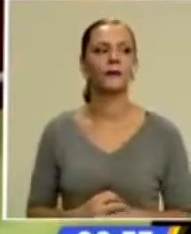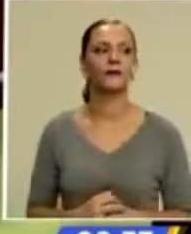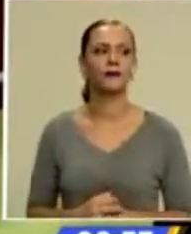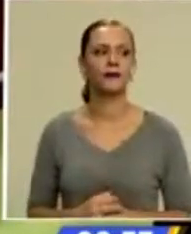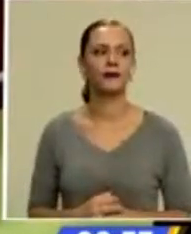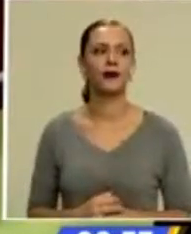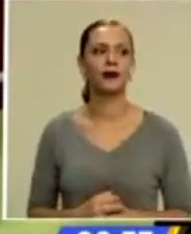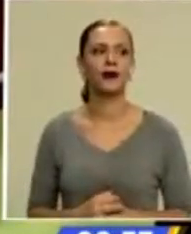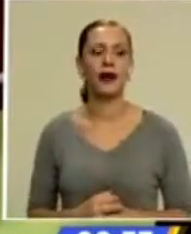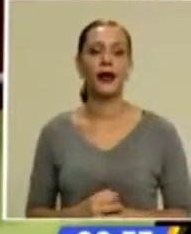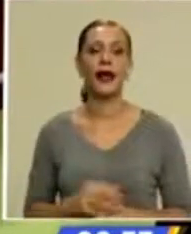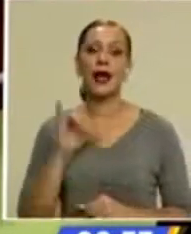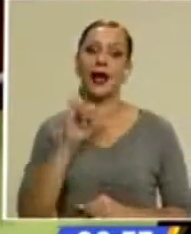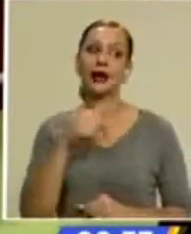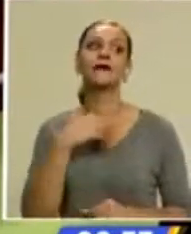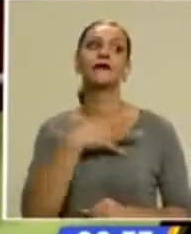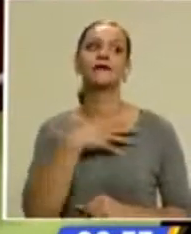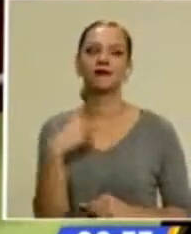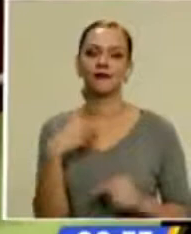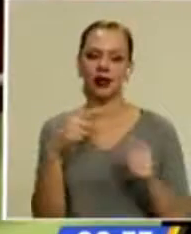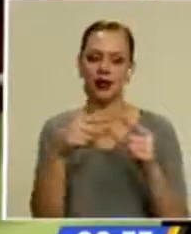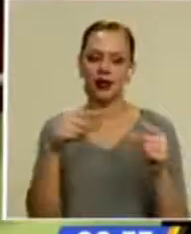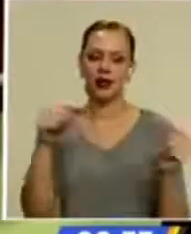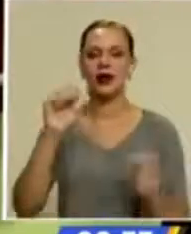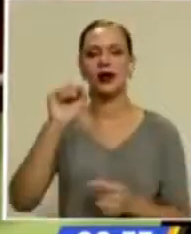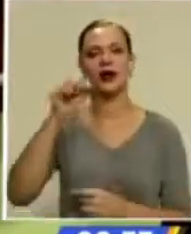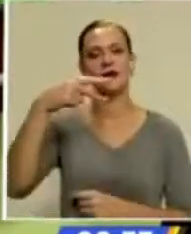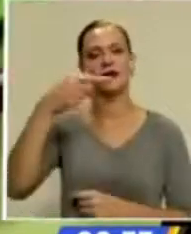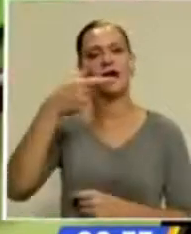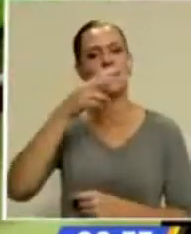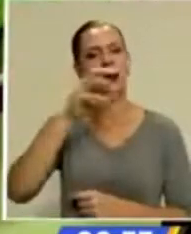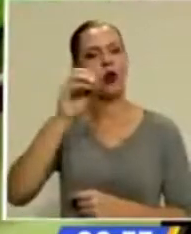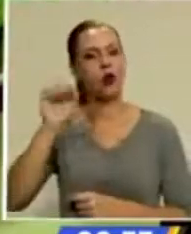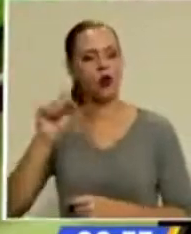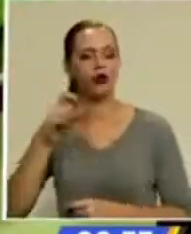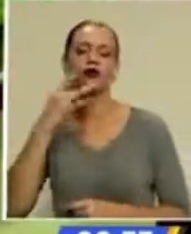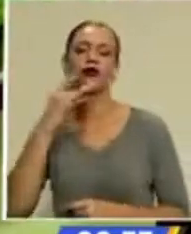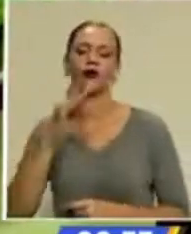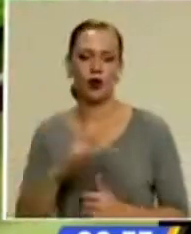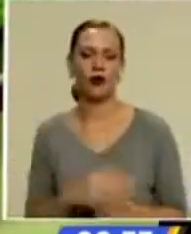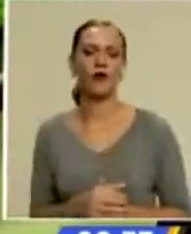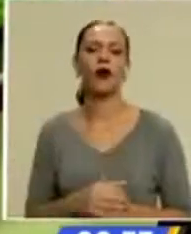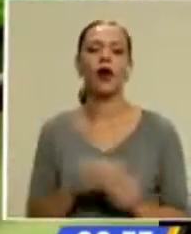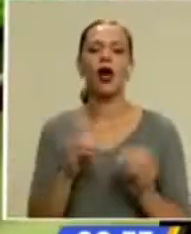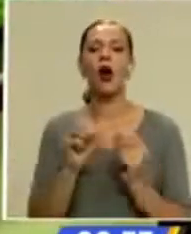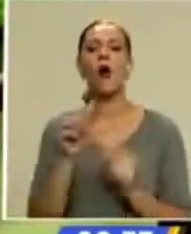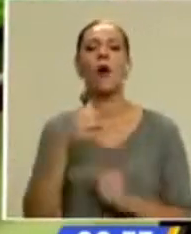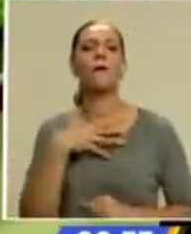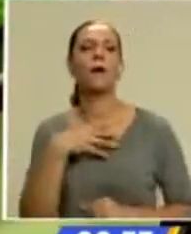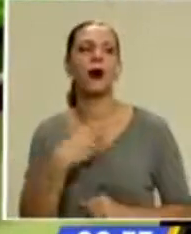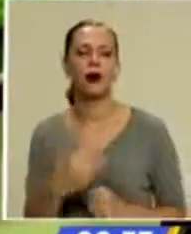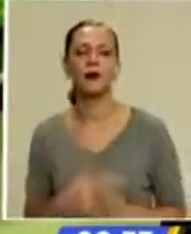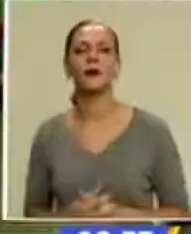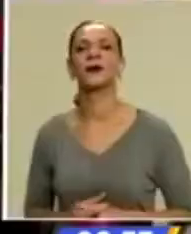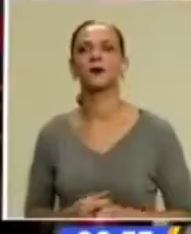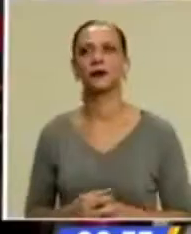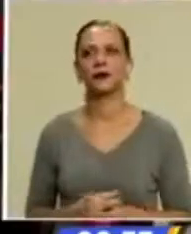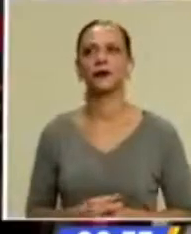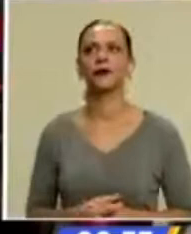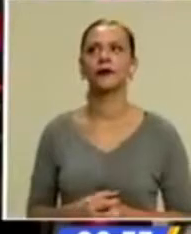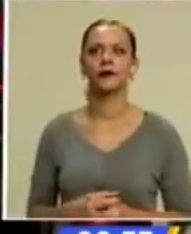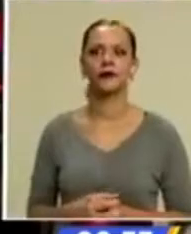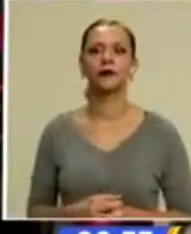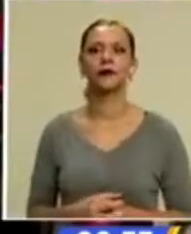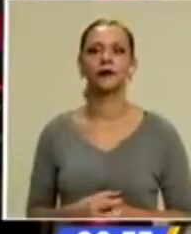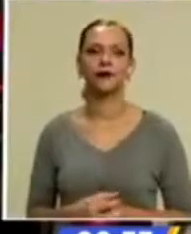calabaza. Vamos a ver. Ay, este me gusta. Espárragos. ¿Verdad? Me encantan. Y más los blancos. Uh-huh. Me encantan los